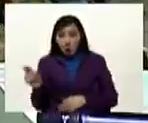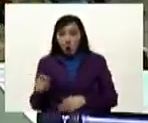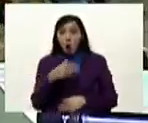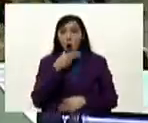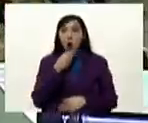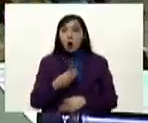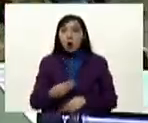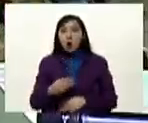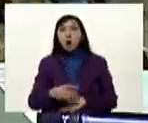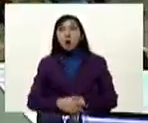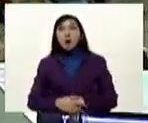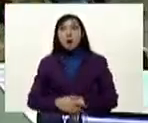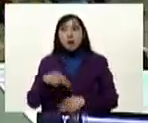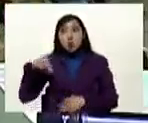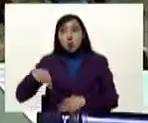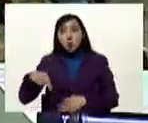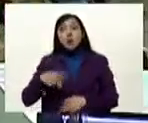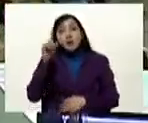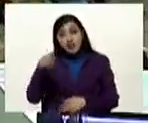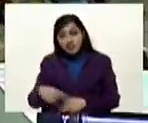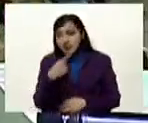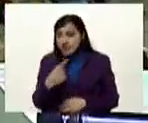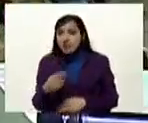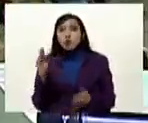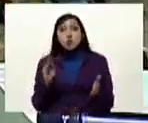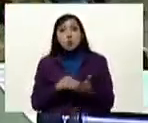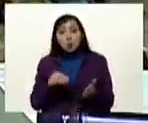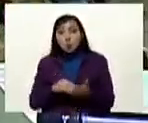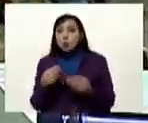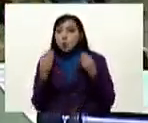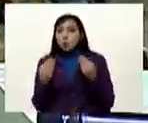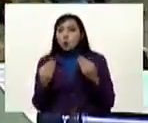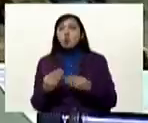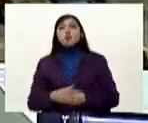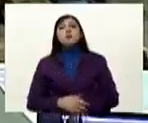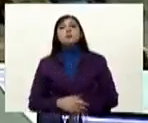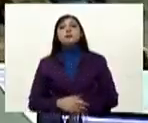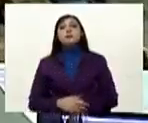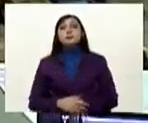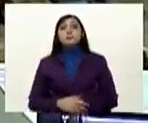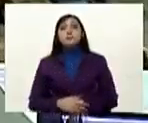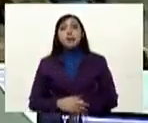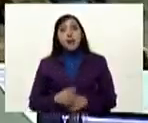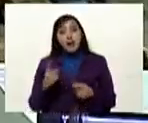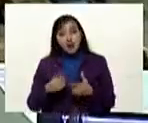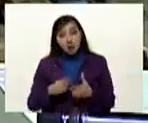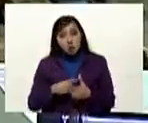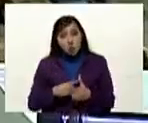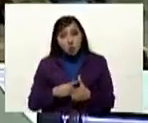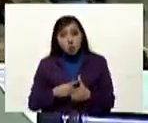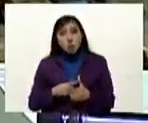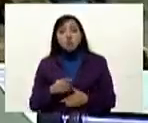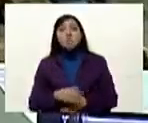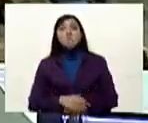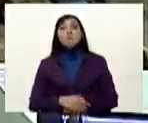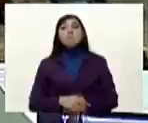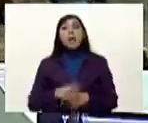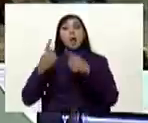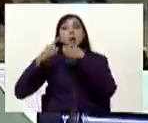Ya yo lo he dicho varias veces, pero para que eso sea así, los índices